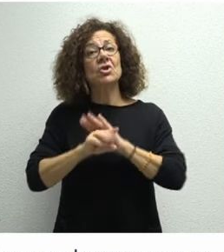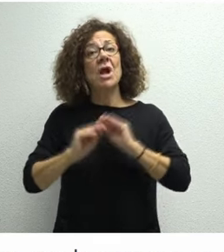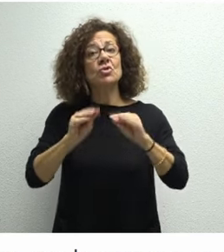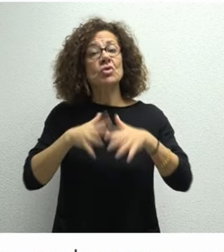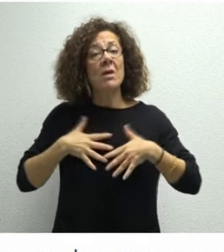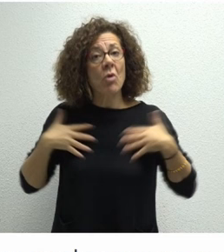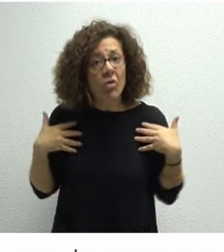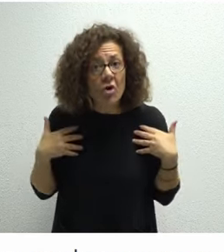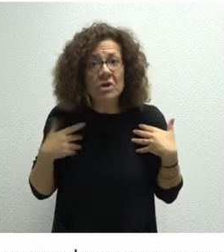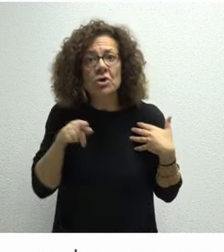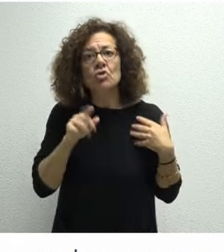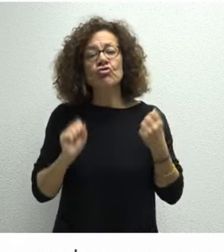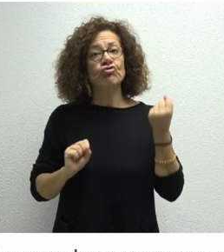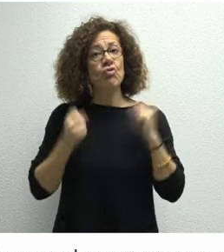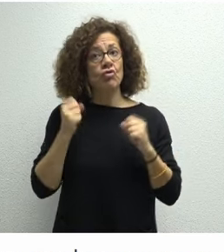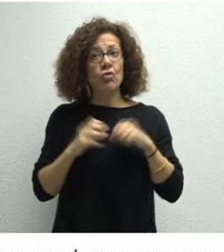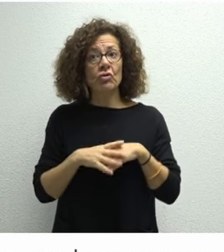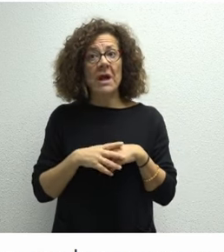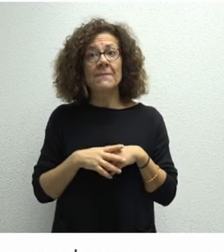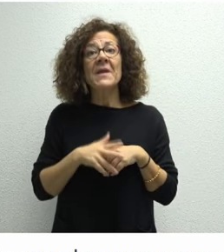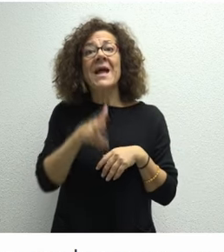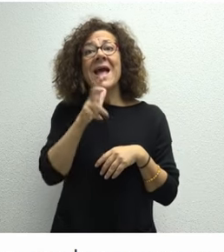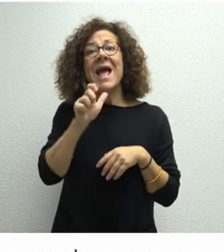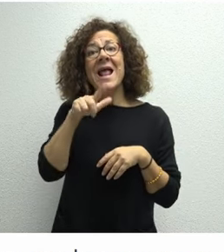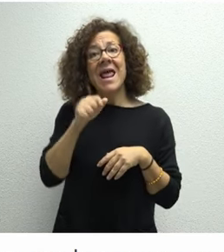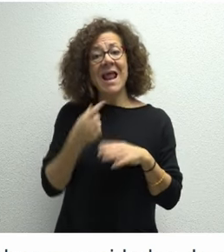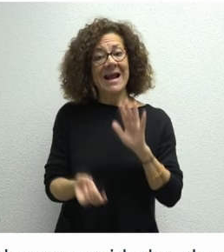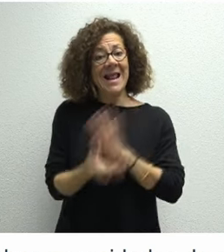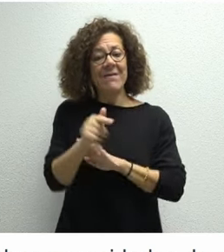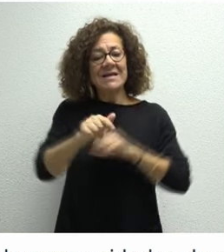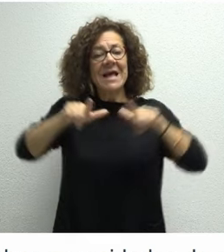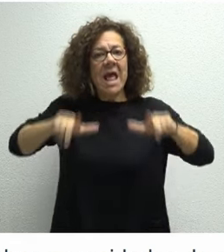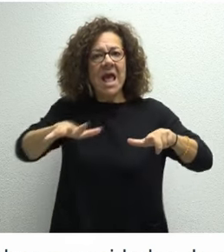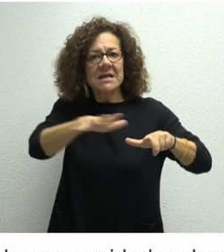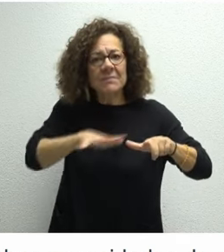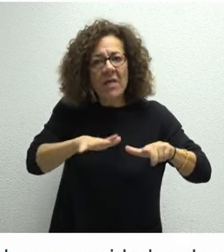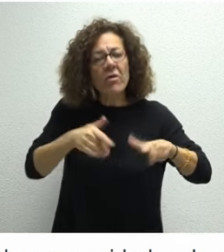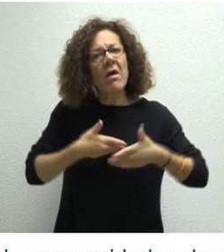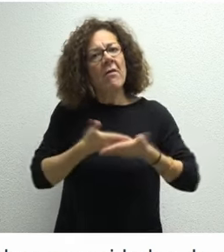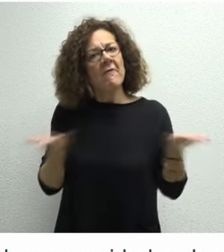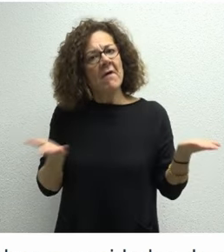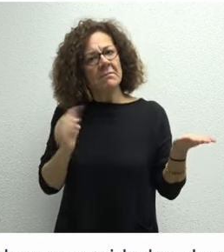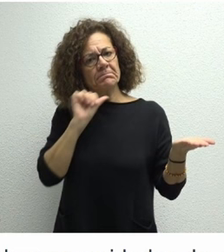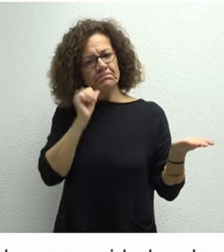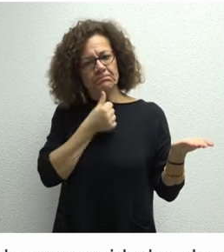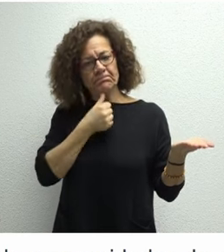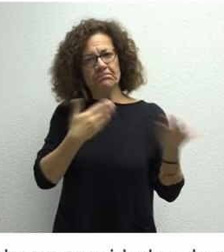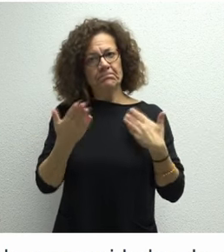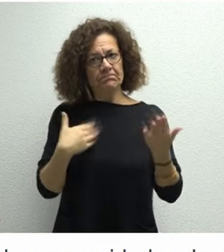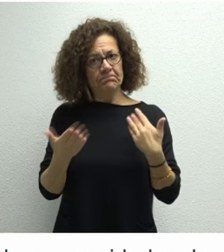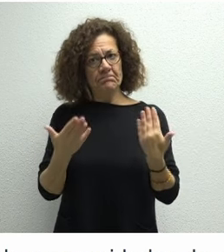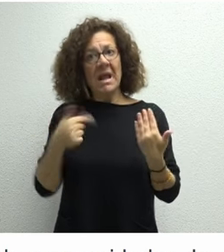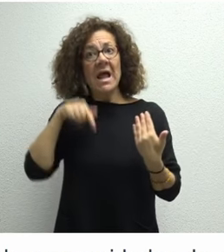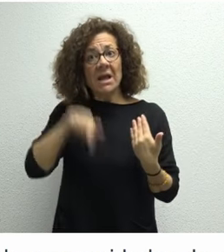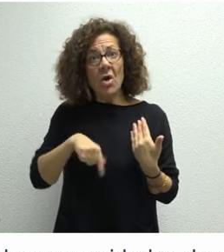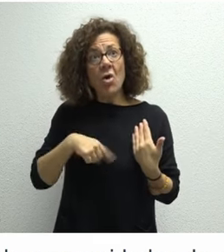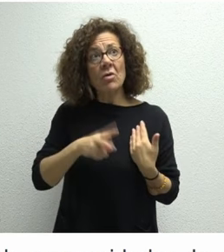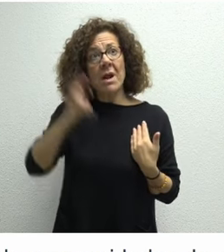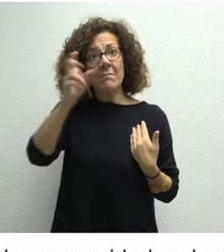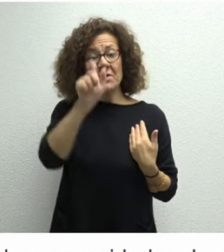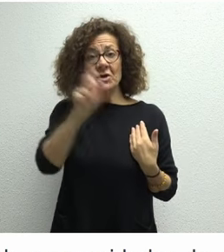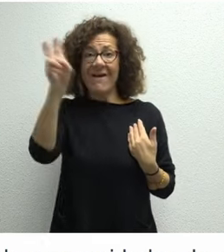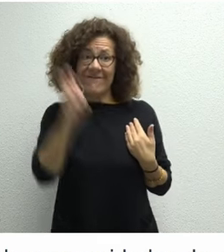Sus emociones su conducta y Elena generaba ese espacio no de de de confidencia y que podemos verlo a día de hoy cuando la persona llega a